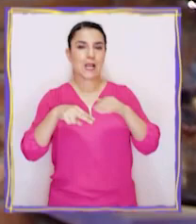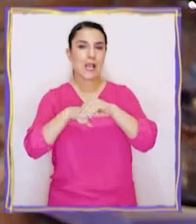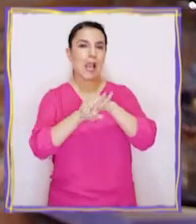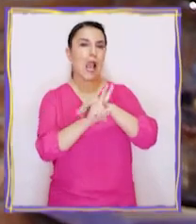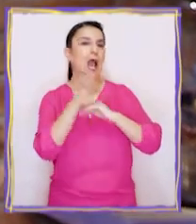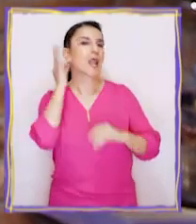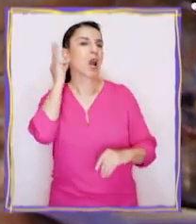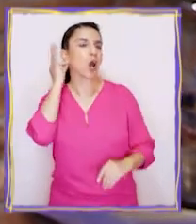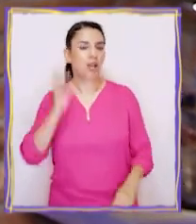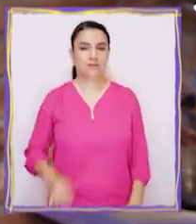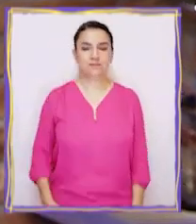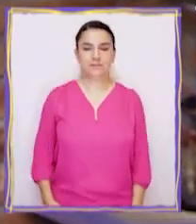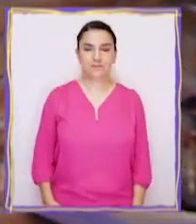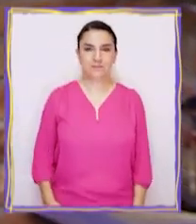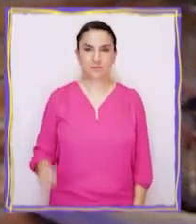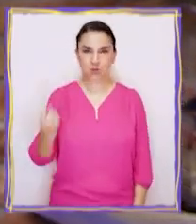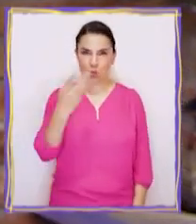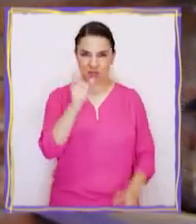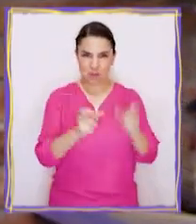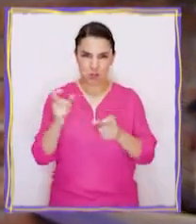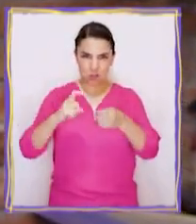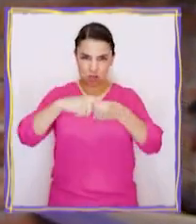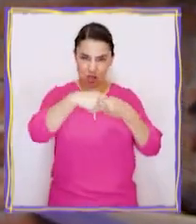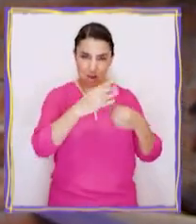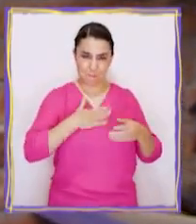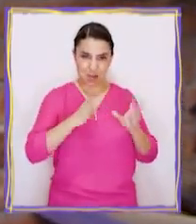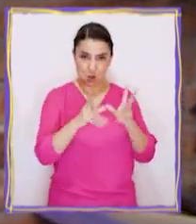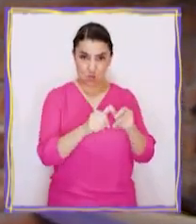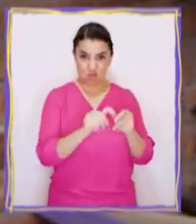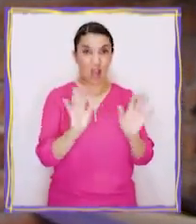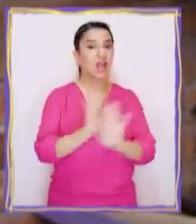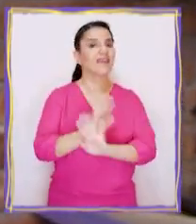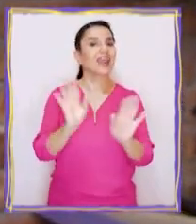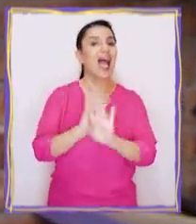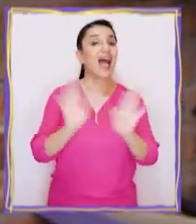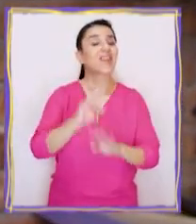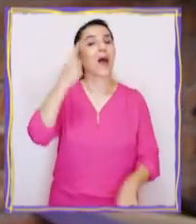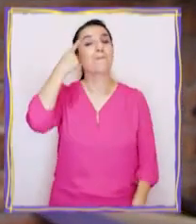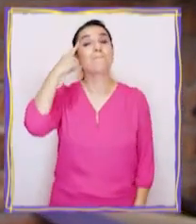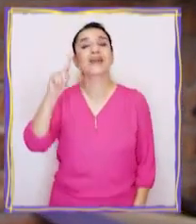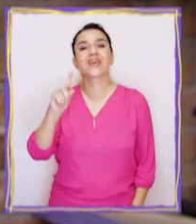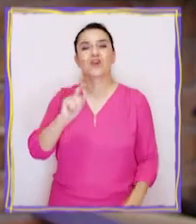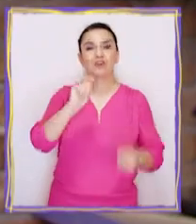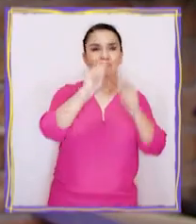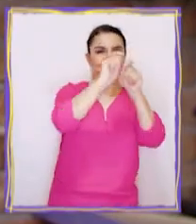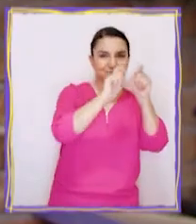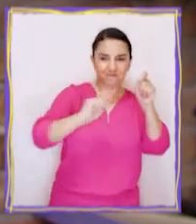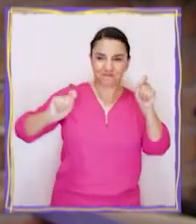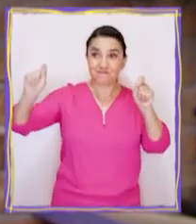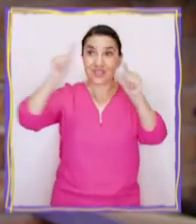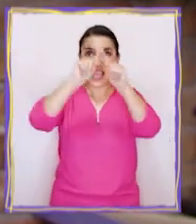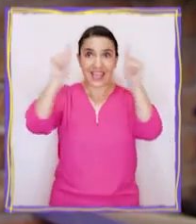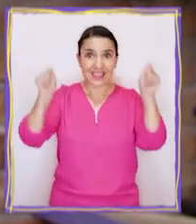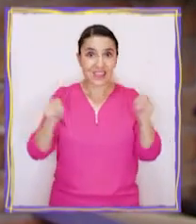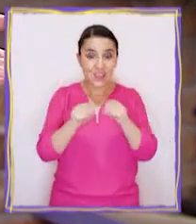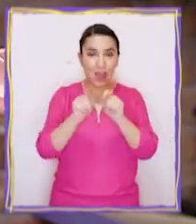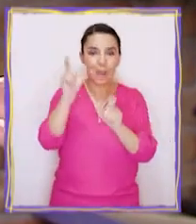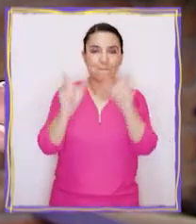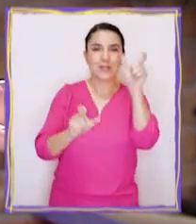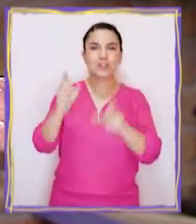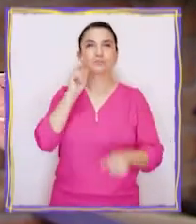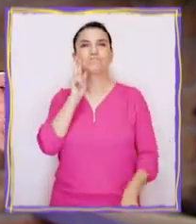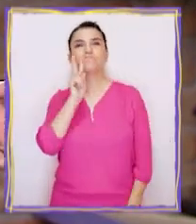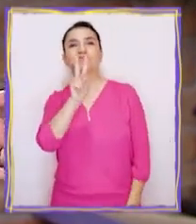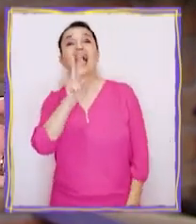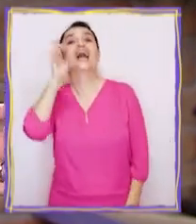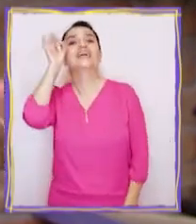Caracola. ¿Qué, cuántos integrantes tiene mi club? Ninguno. Pero por eso estoy haciendo este maravilloso letrero, para